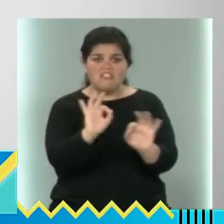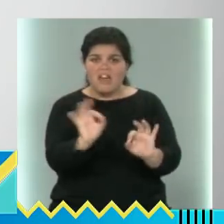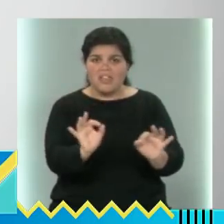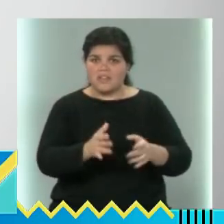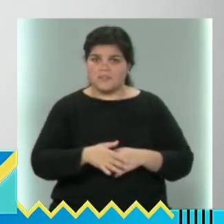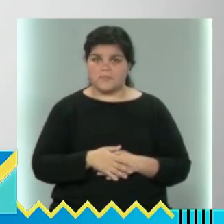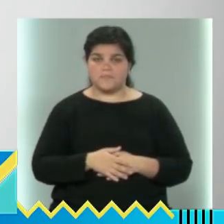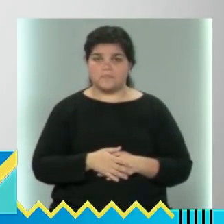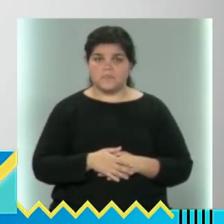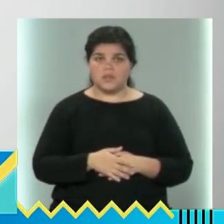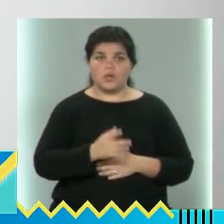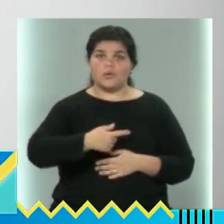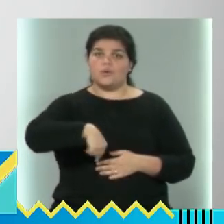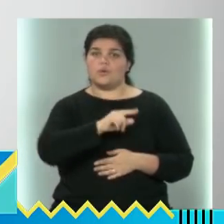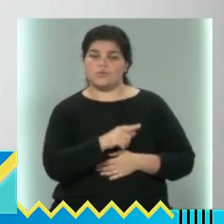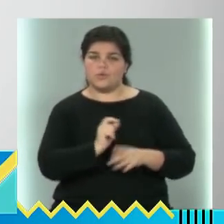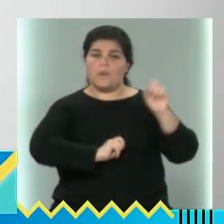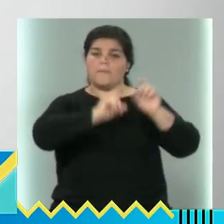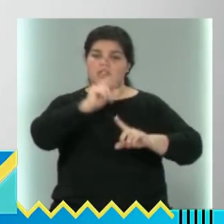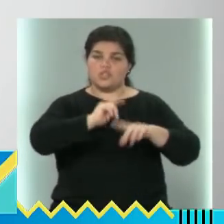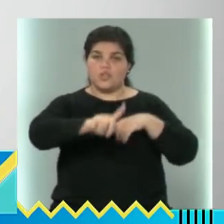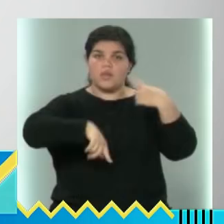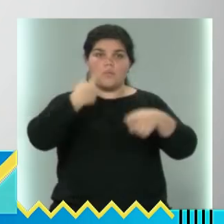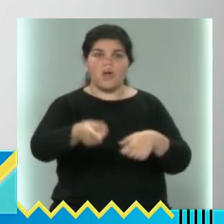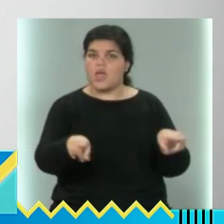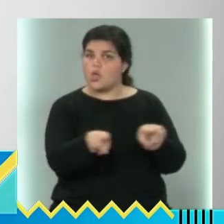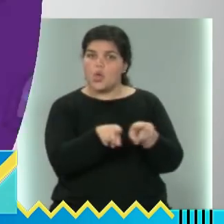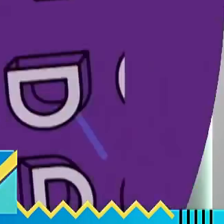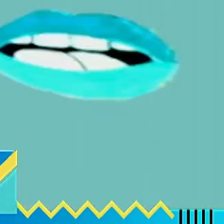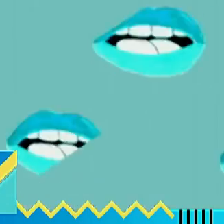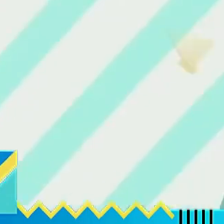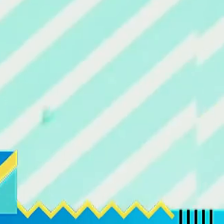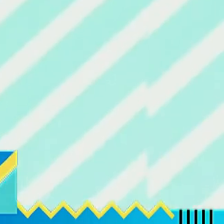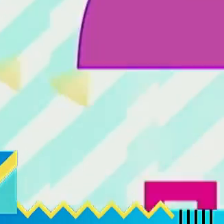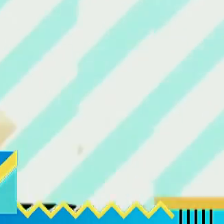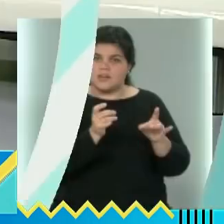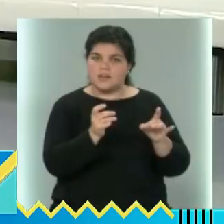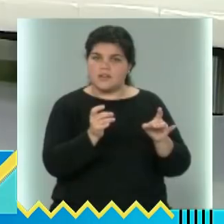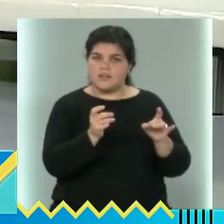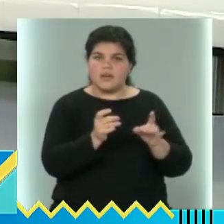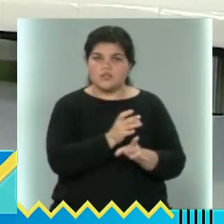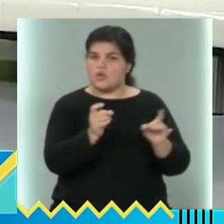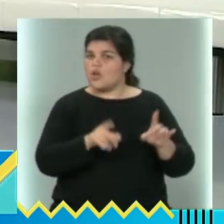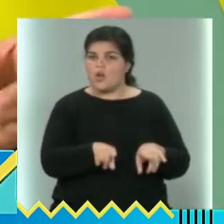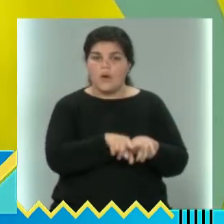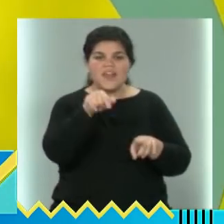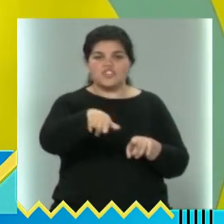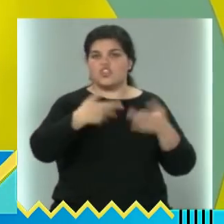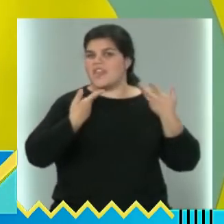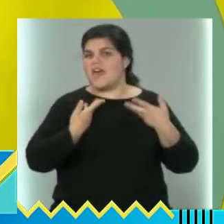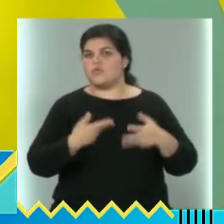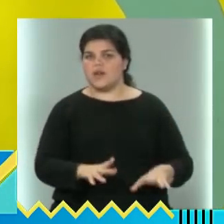hubiéramos tenido en las mediciones posteriores trazas similares de hidrocarburos, podríamos estar hablando de una condición natural que se